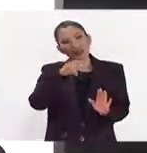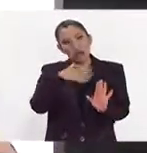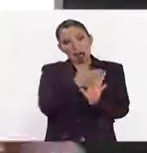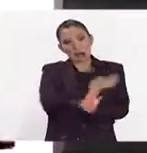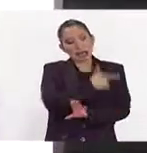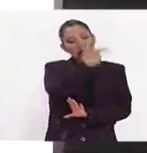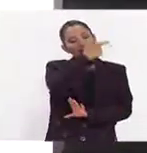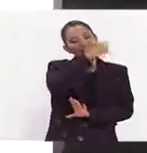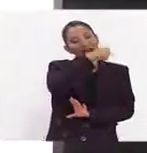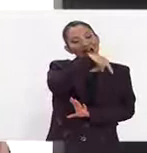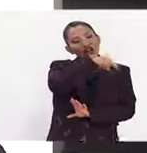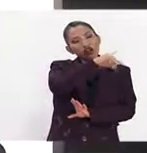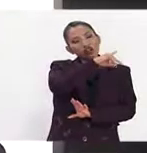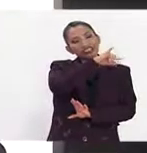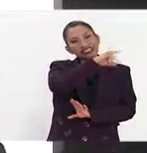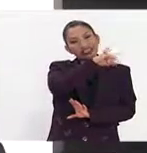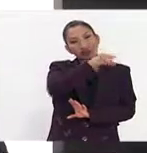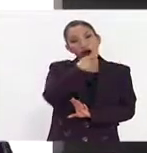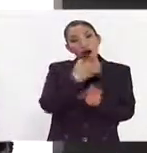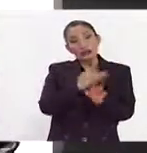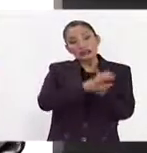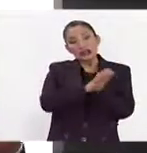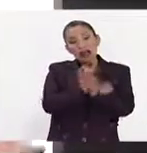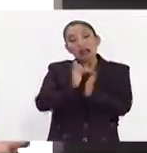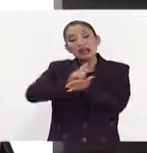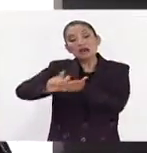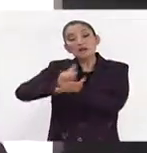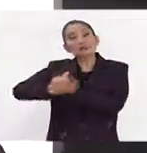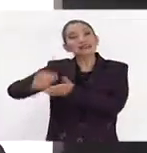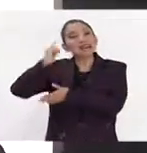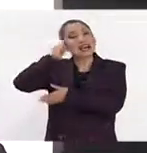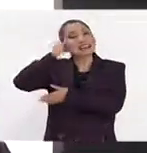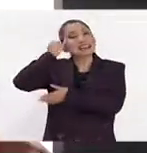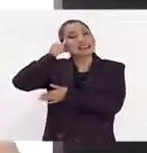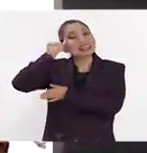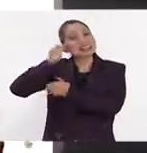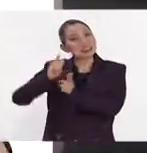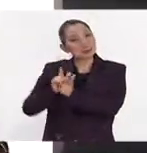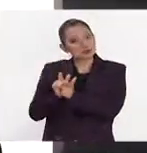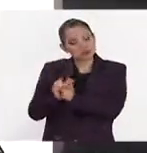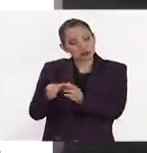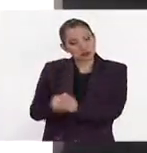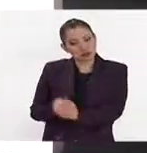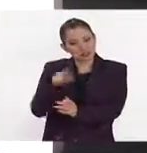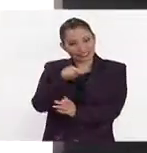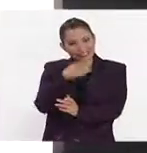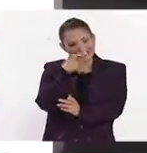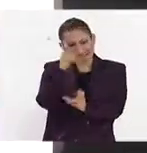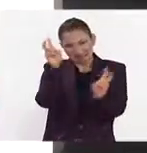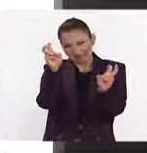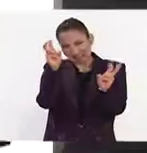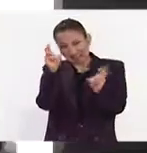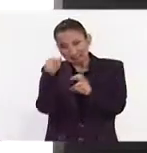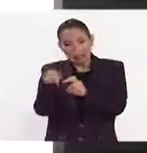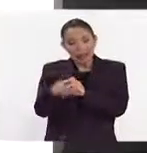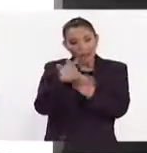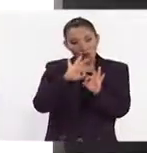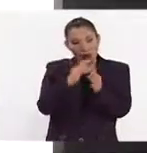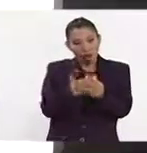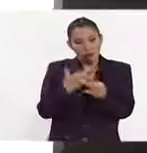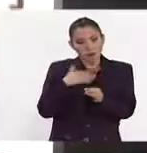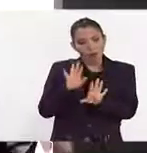palabra genocidio, ahora están usando la palabra limpieza étnica. Pero sí, definitivamente es un